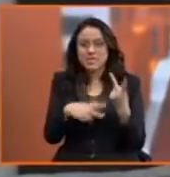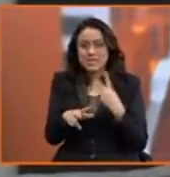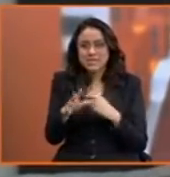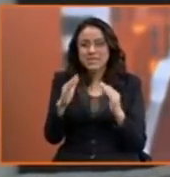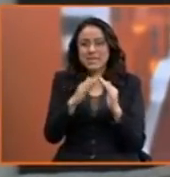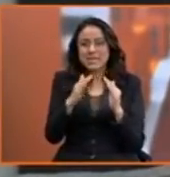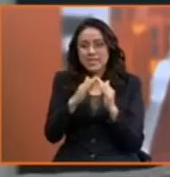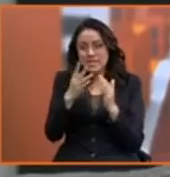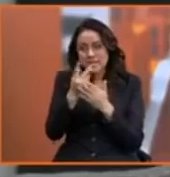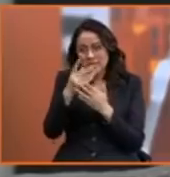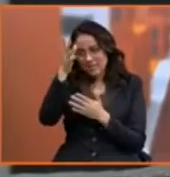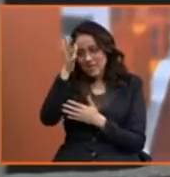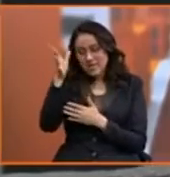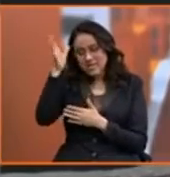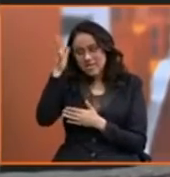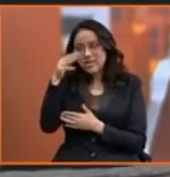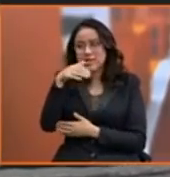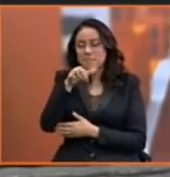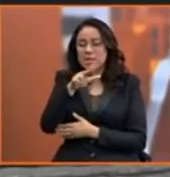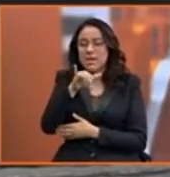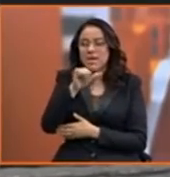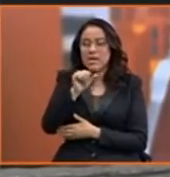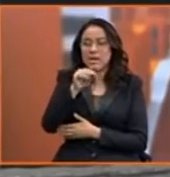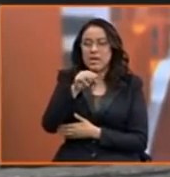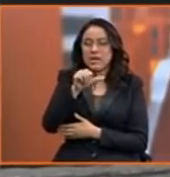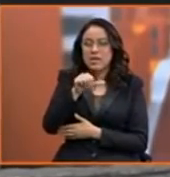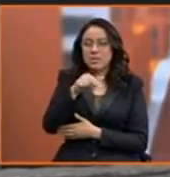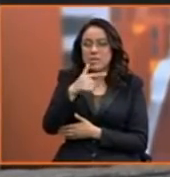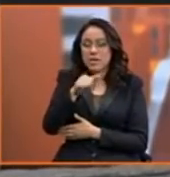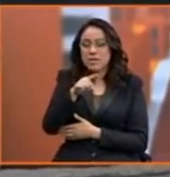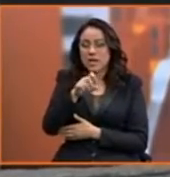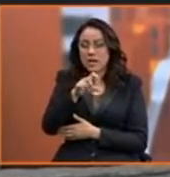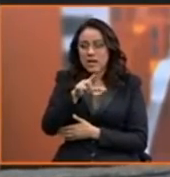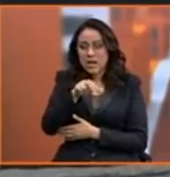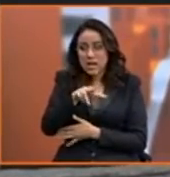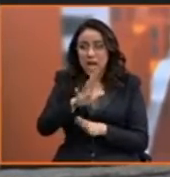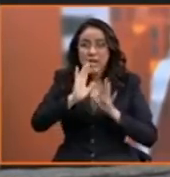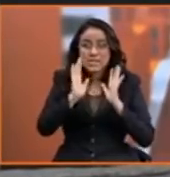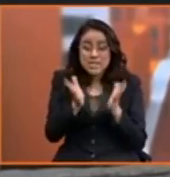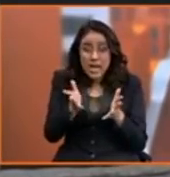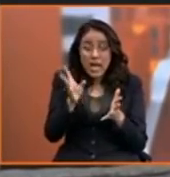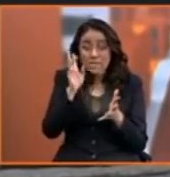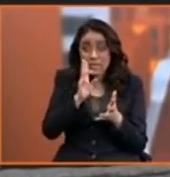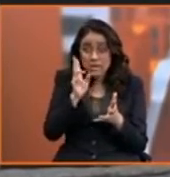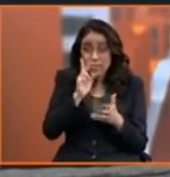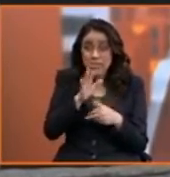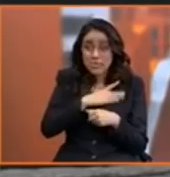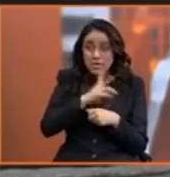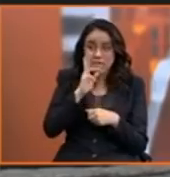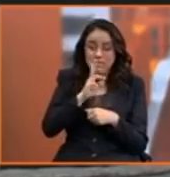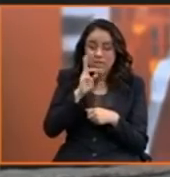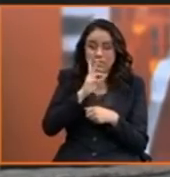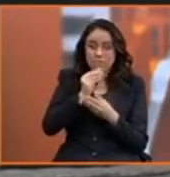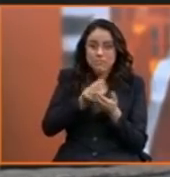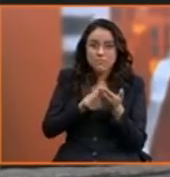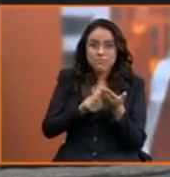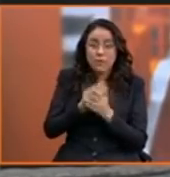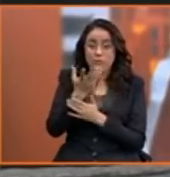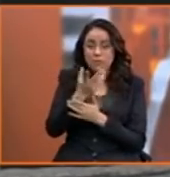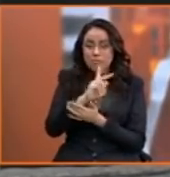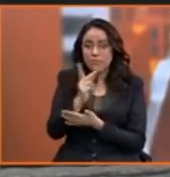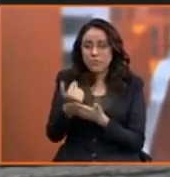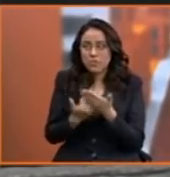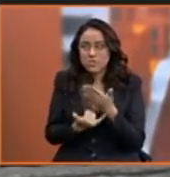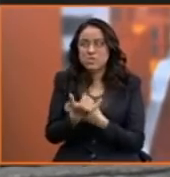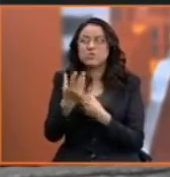TV Azteca, pues claro, promocionando a María Magdalena. Muy emocionada que también, pues que por fin ya pueda ver la luz este proyecto que hicimos con